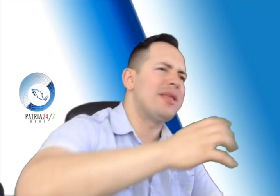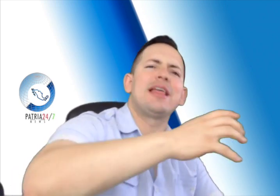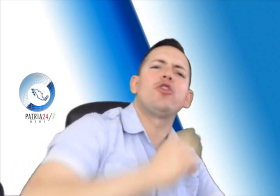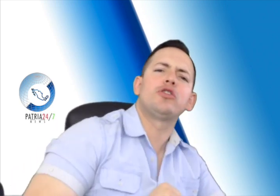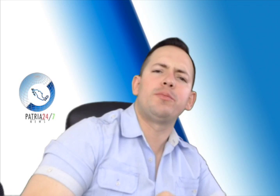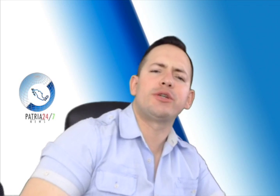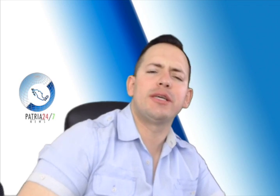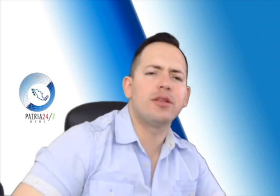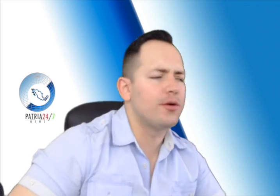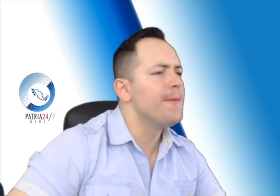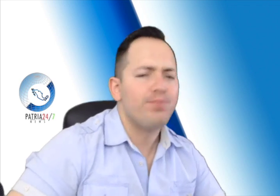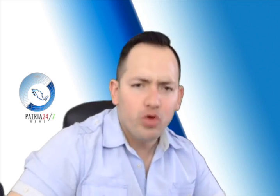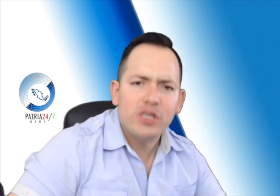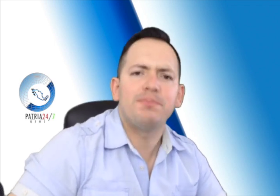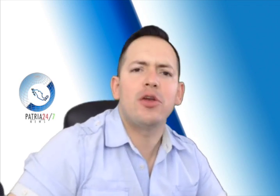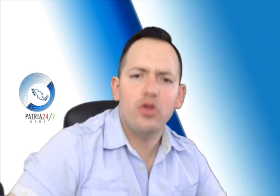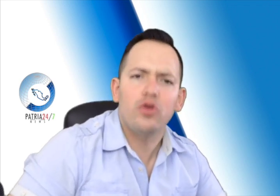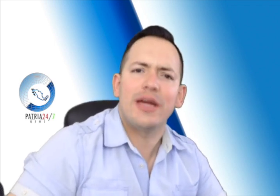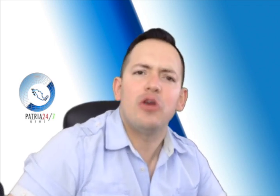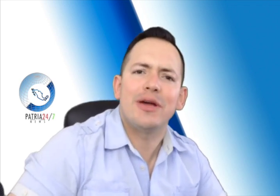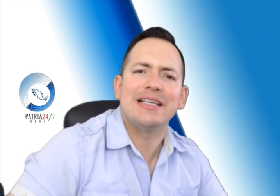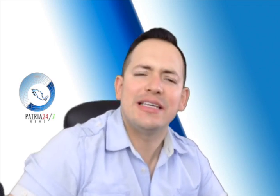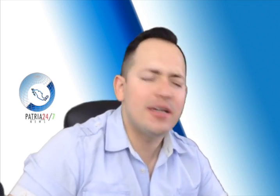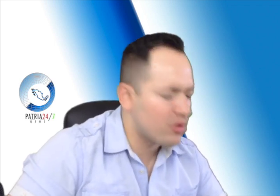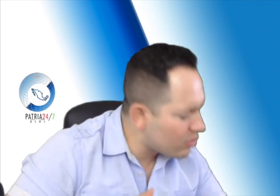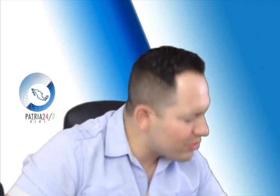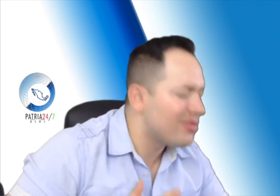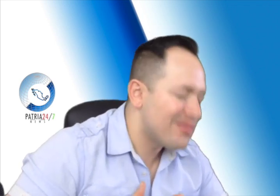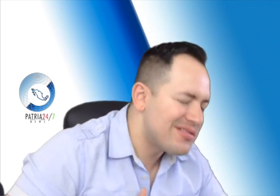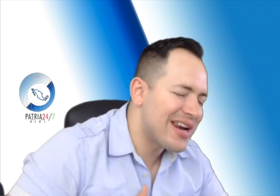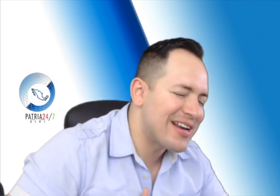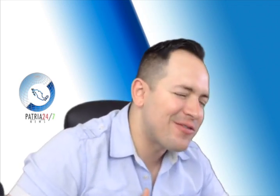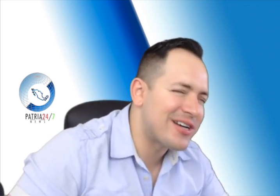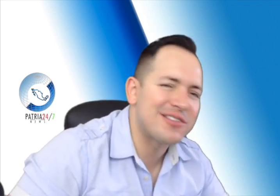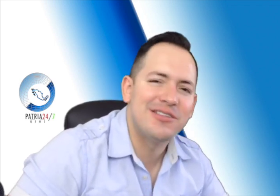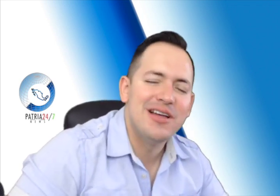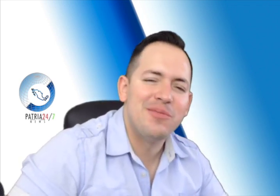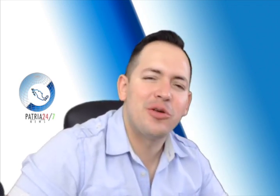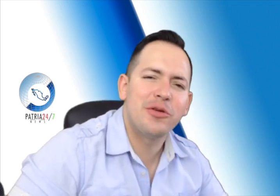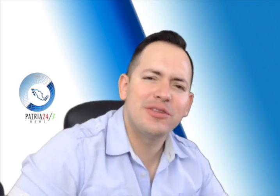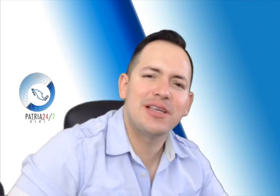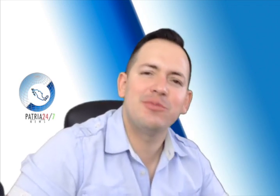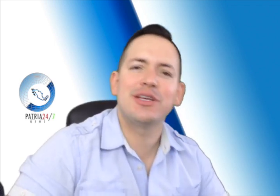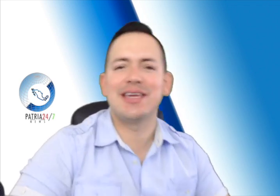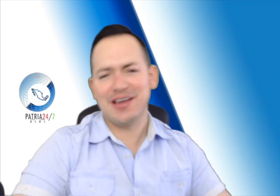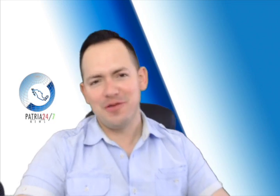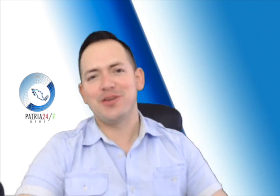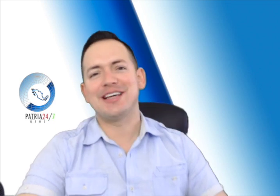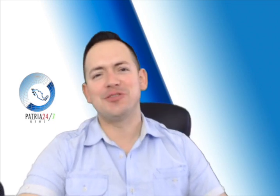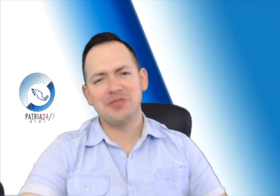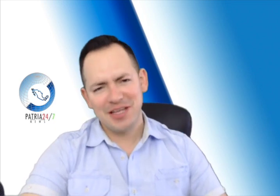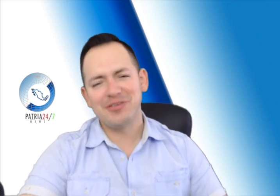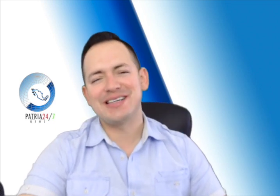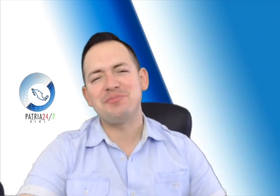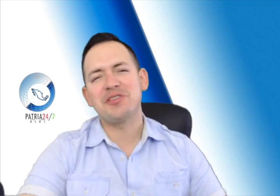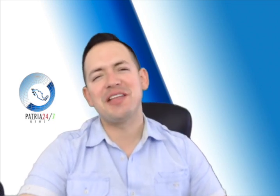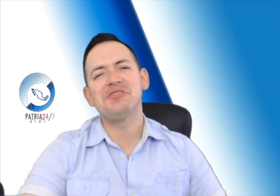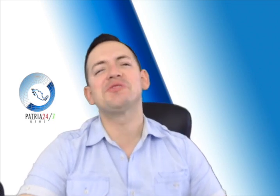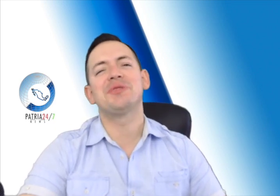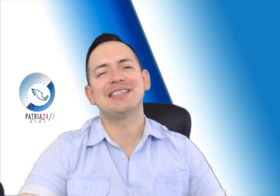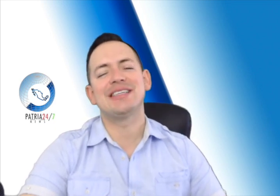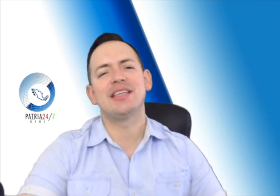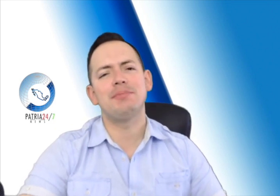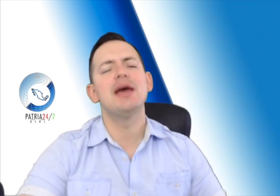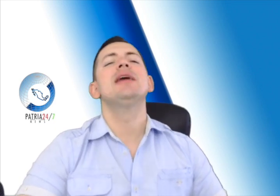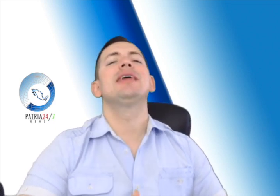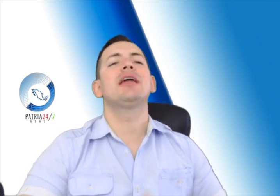del 98%? Yo espero, yo creo que sí, con un gran esfuerzo. Por lo pronto estaremos aquí en comunicación reportándoles